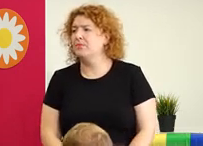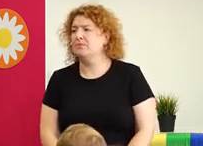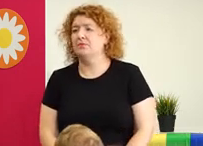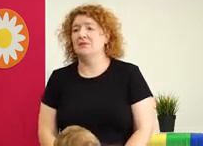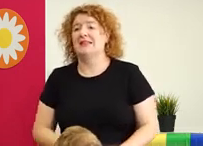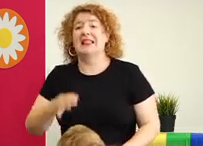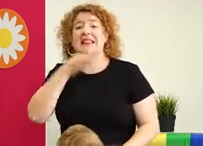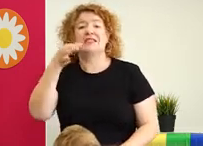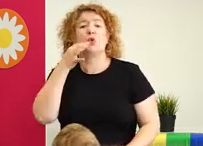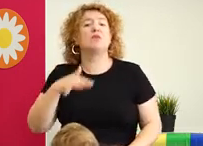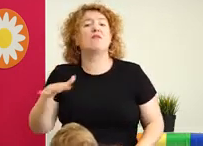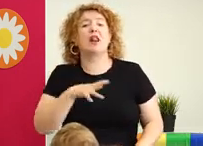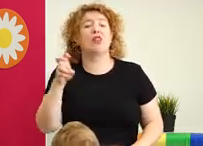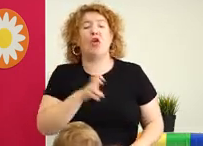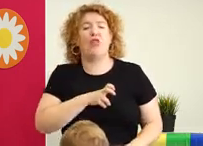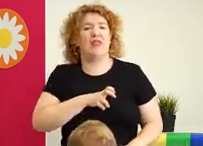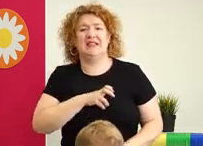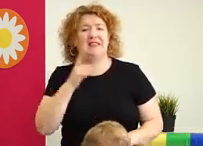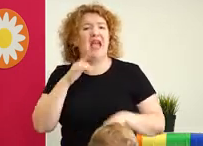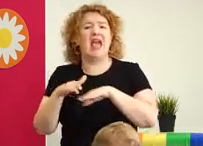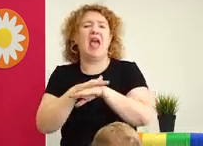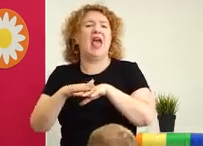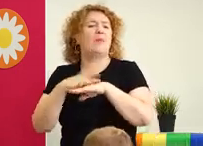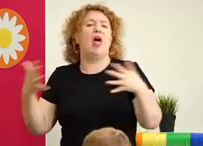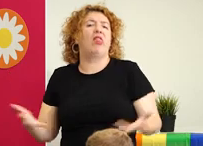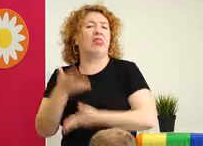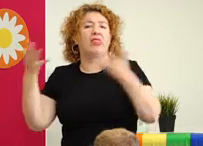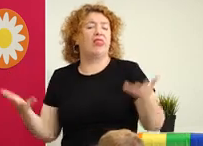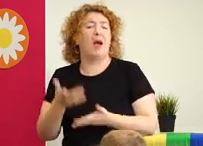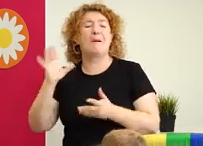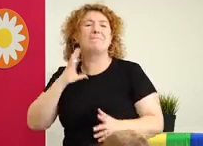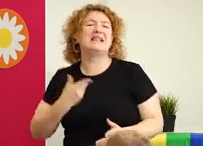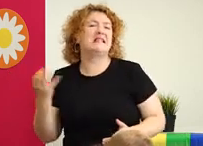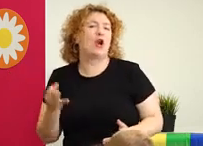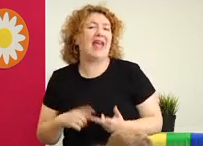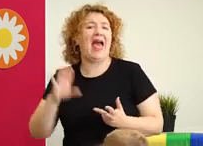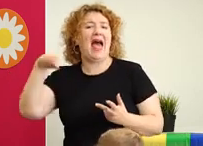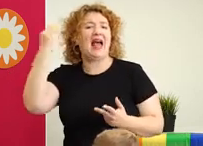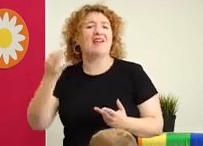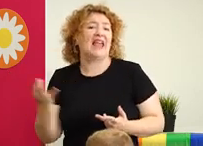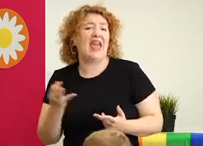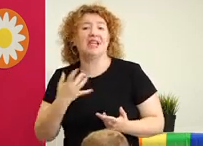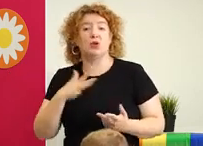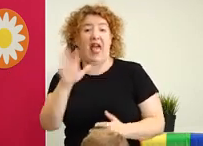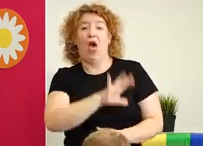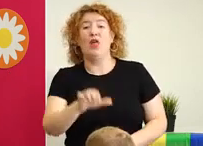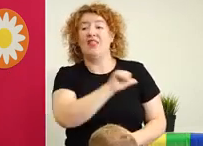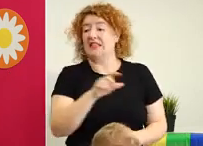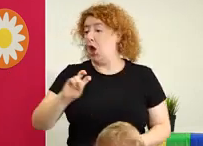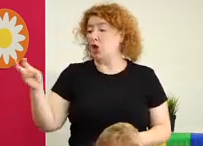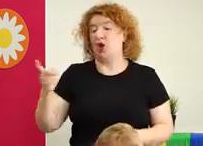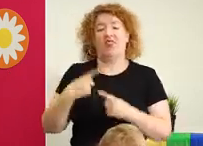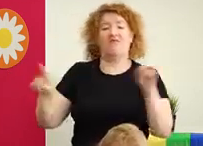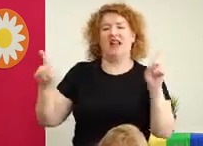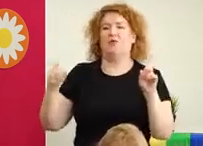todos esos discursos provienen de una visión esencialista, de lo que son los árabes, de lo que son los palestinos, de lo que es todo lo que no es Occidente.